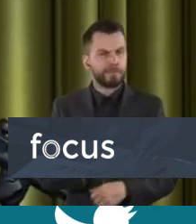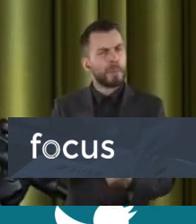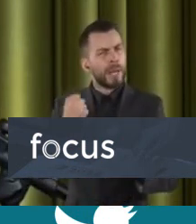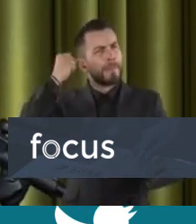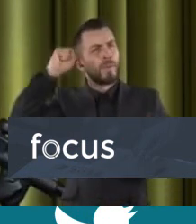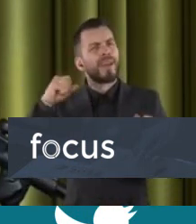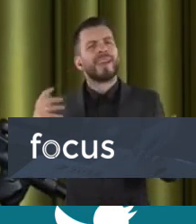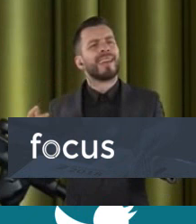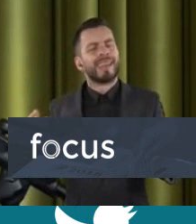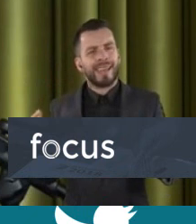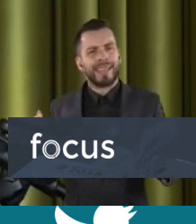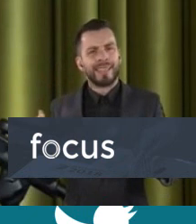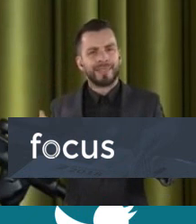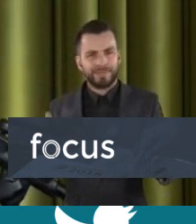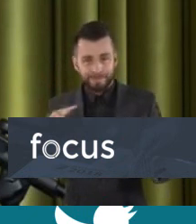el número de